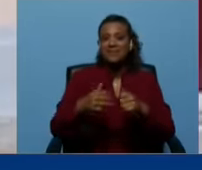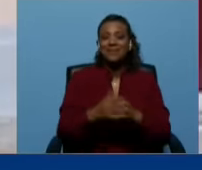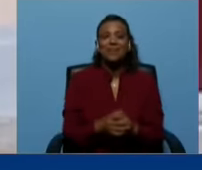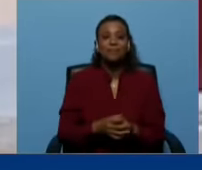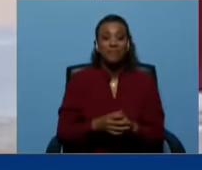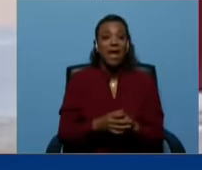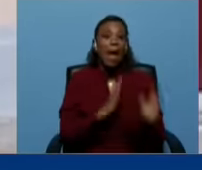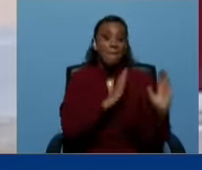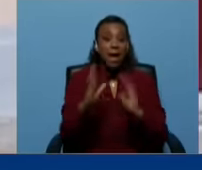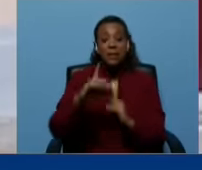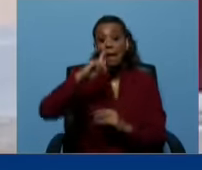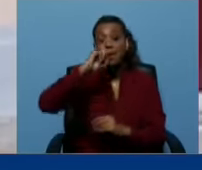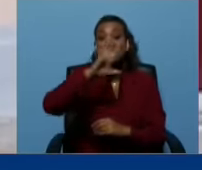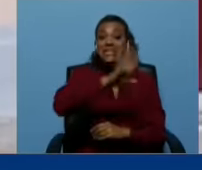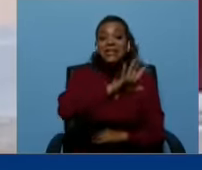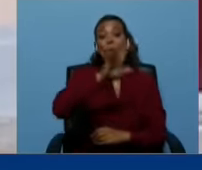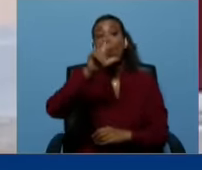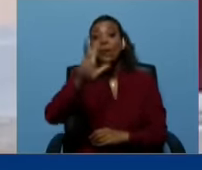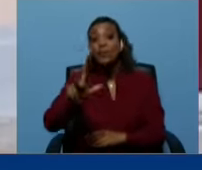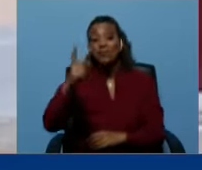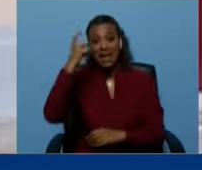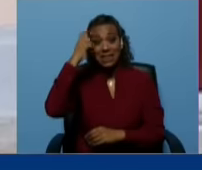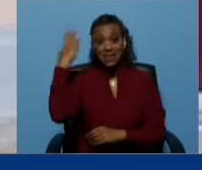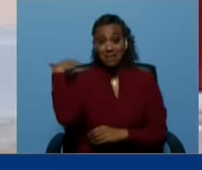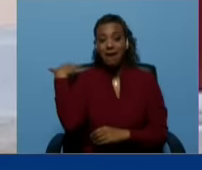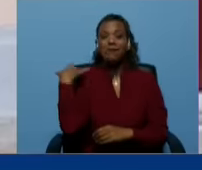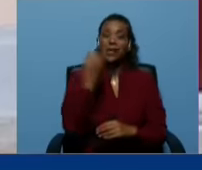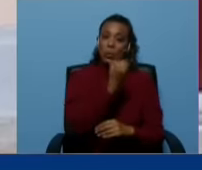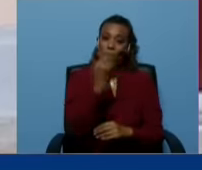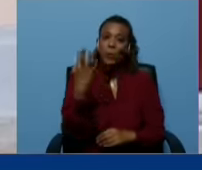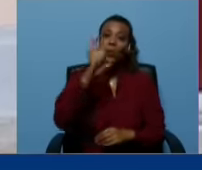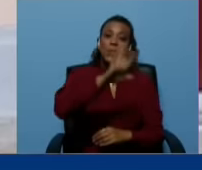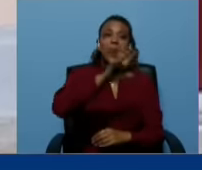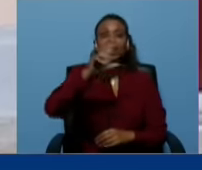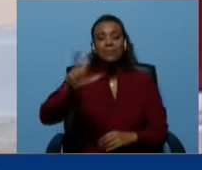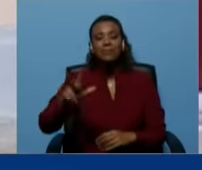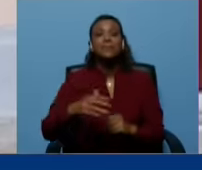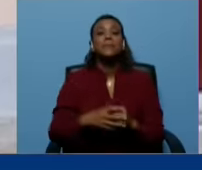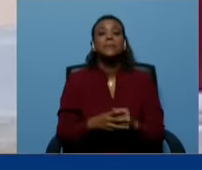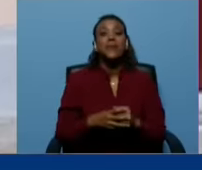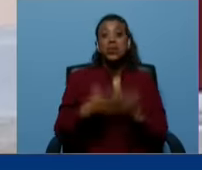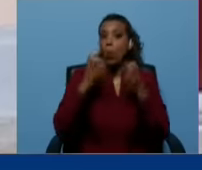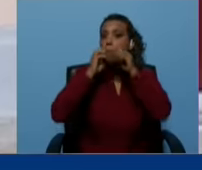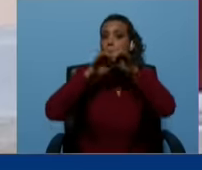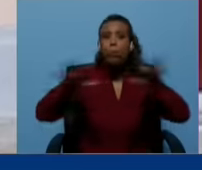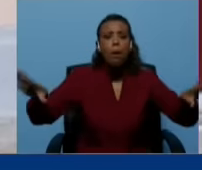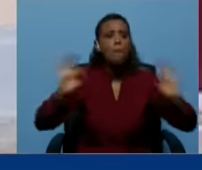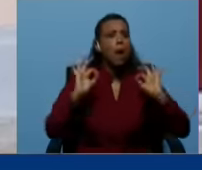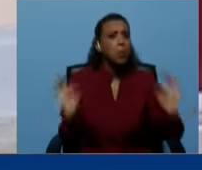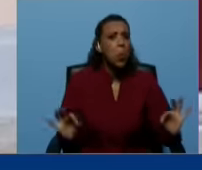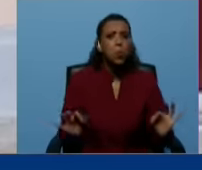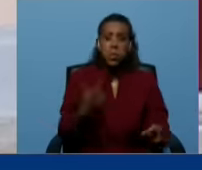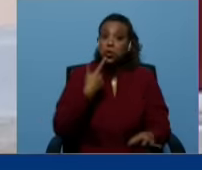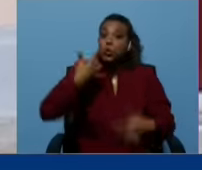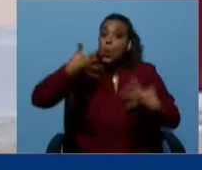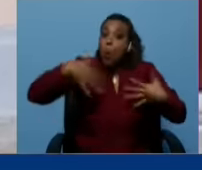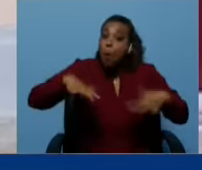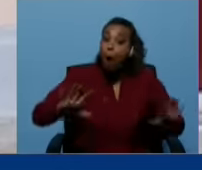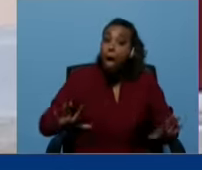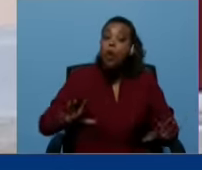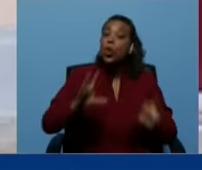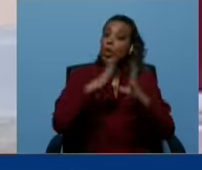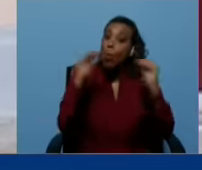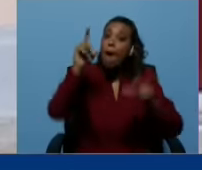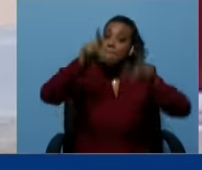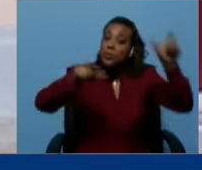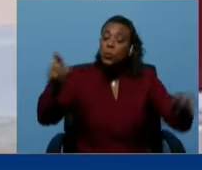El programa 53 lo tuvimos ayer en la noche. Y yo públicamente hice lo que creo que todo